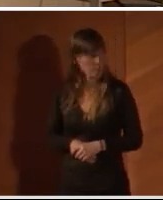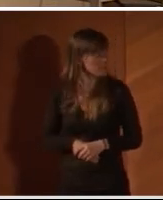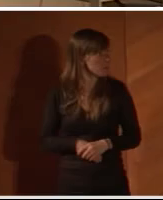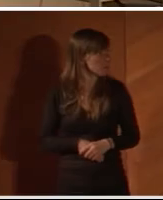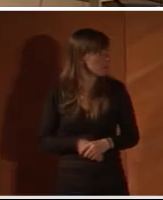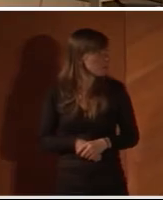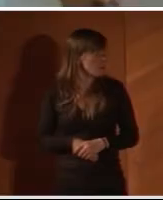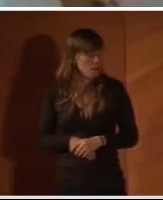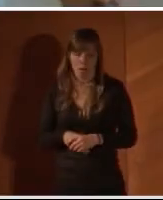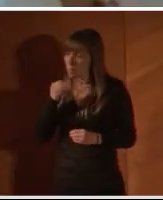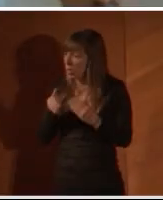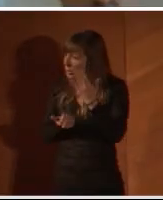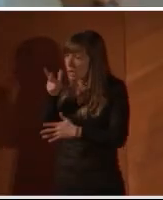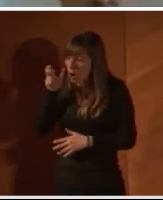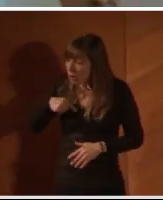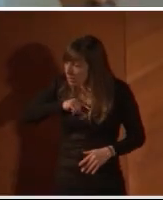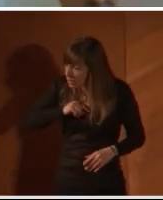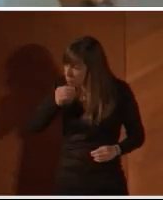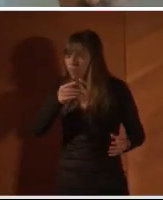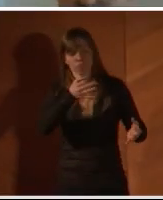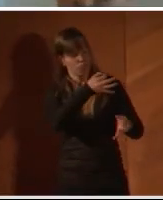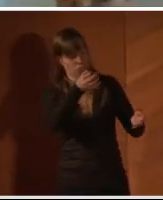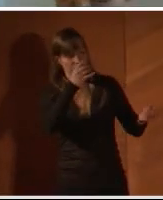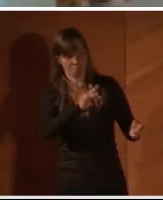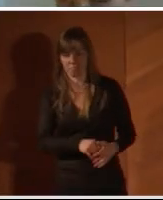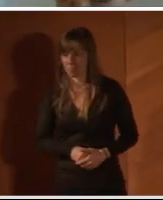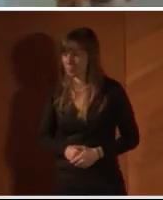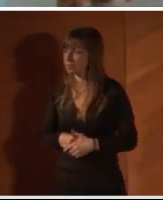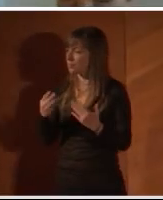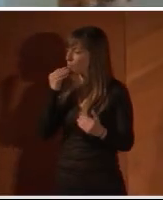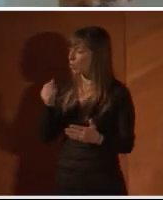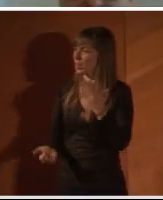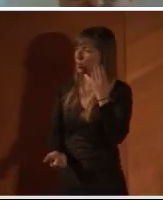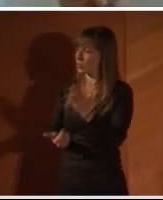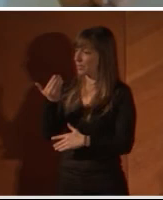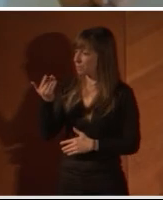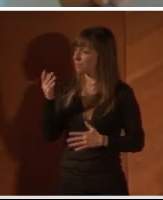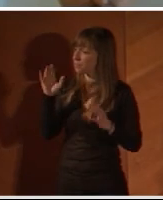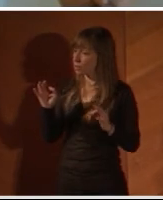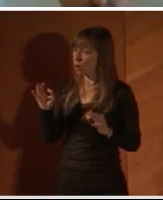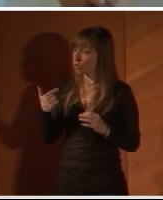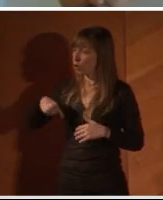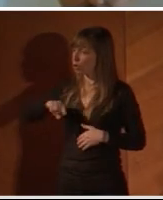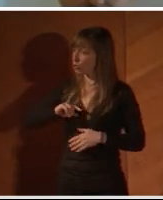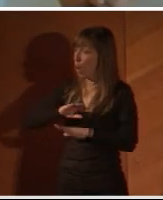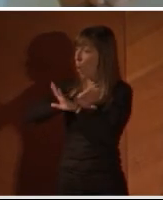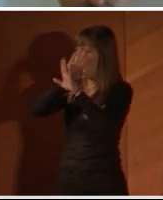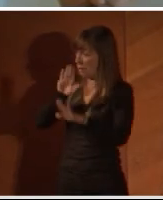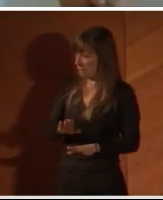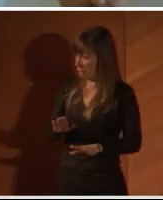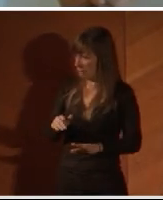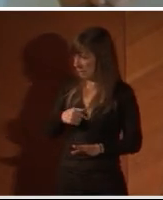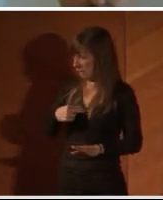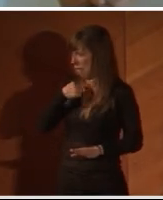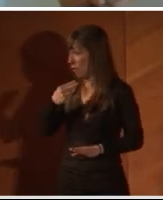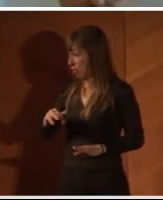Buenos días. ¿Se nos escucha? Se nos escucha perfectamente. Buenos días. La ventaja de hablar los últimos o casi los últimos es que